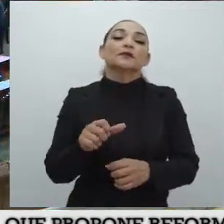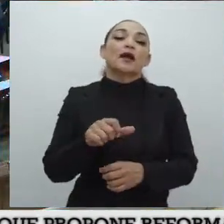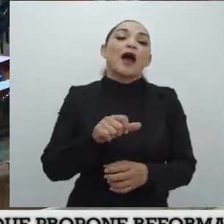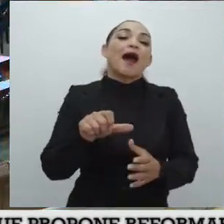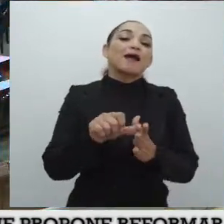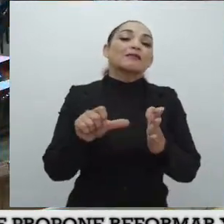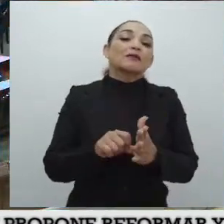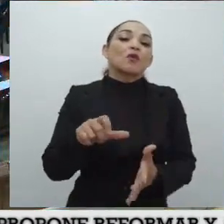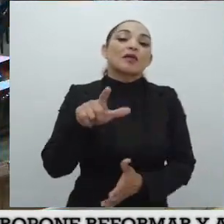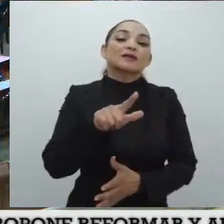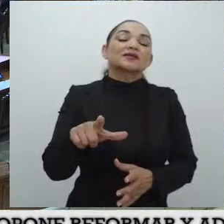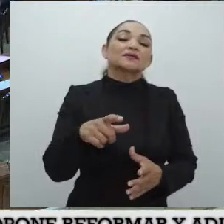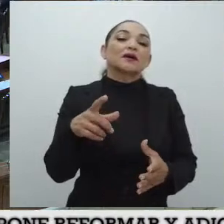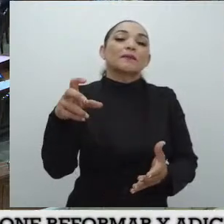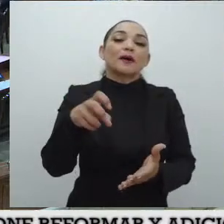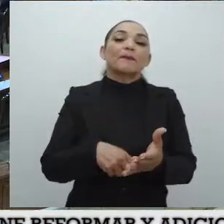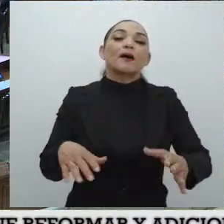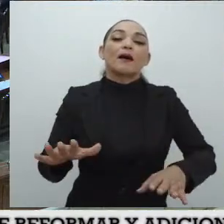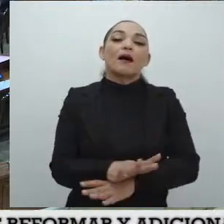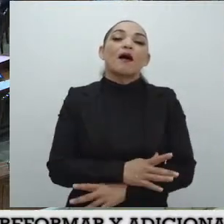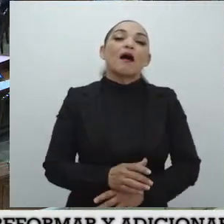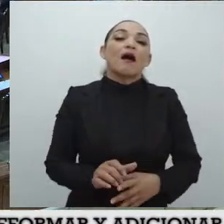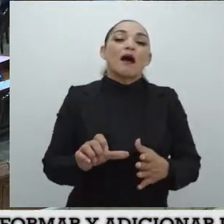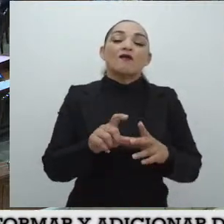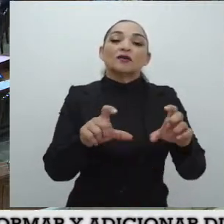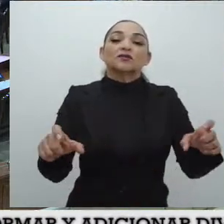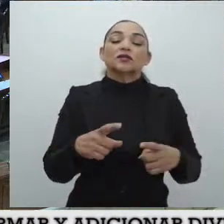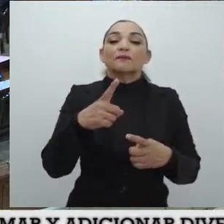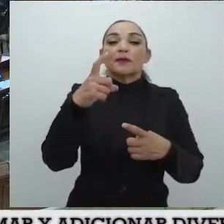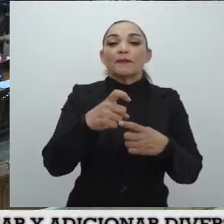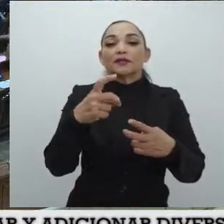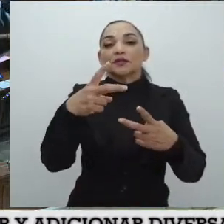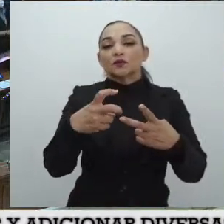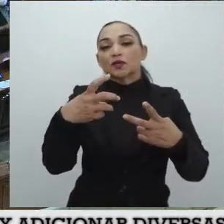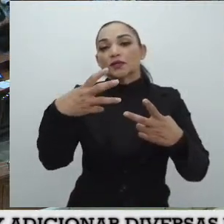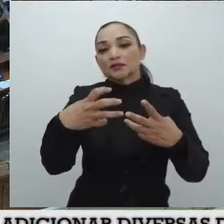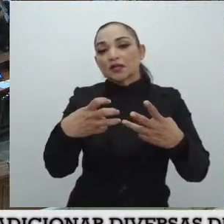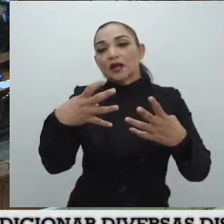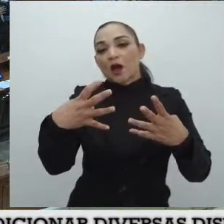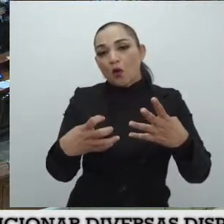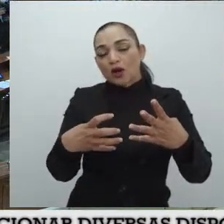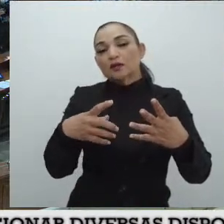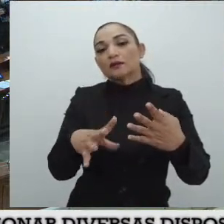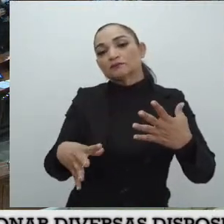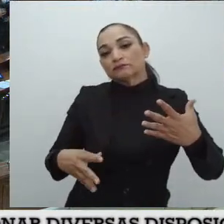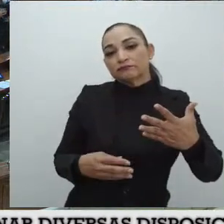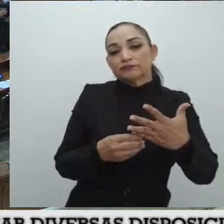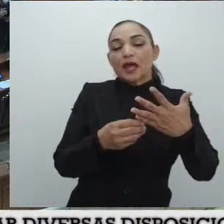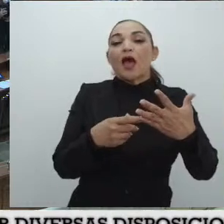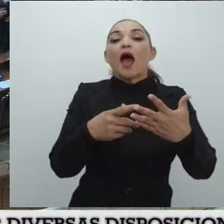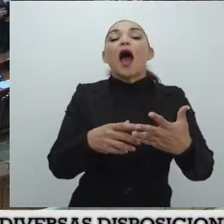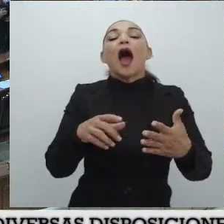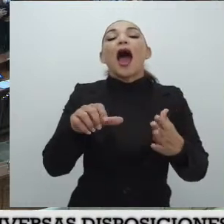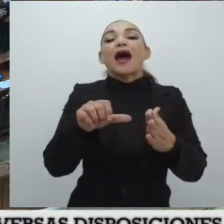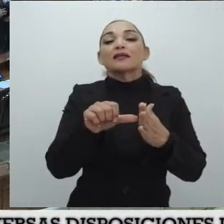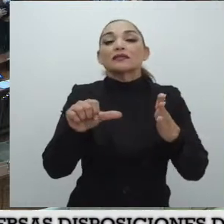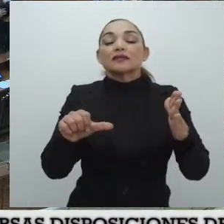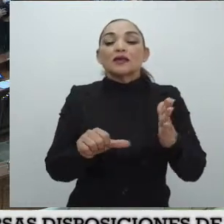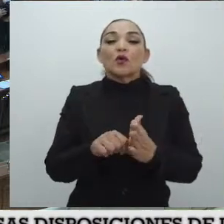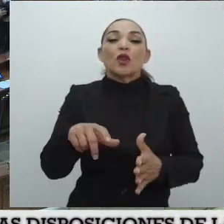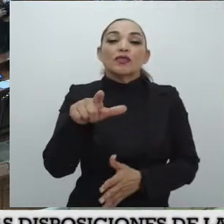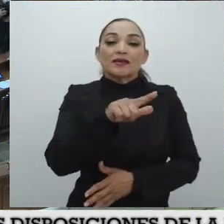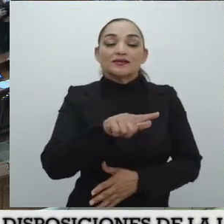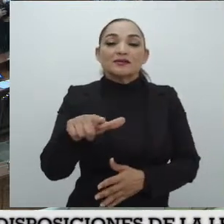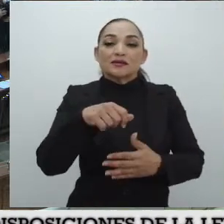fracciones primera, segunda, tercera, cuarta y quinta, y un tercer párrafo al artículo 17, recorriéndose